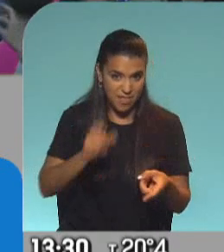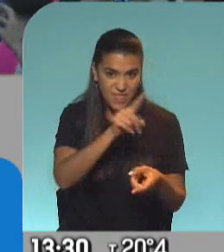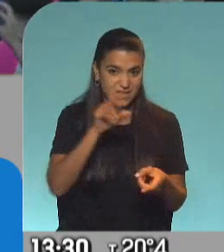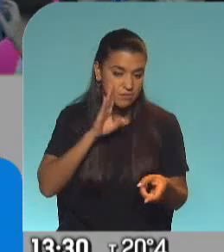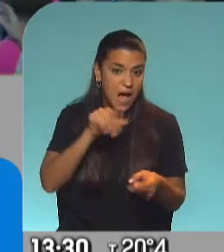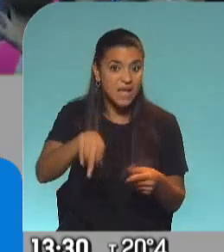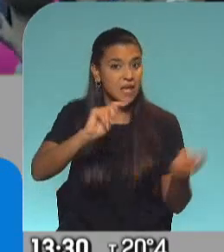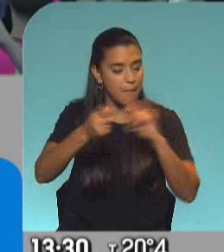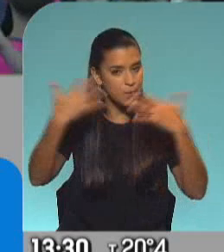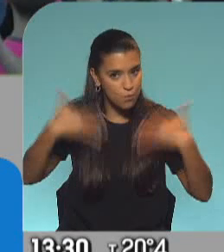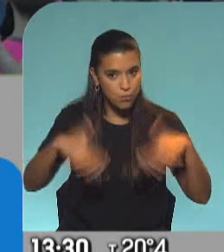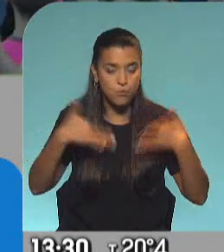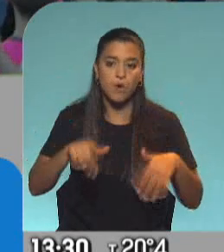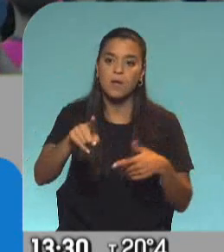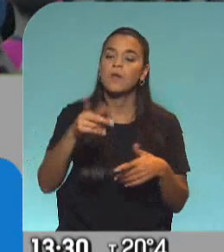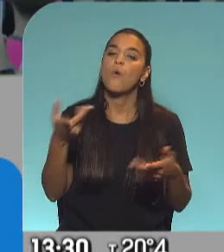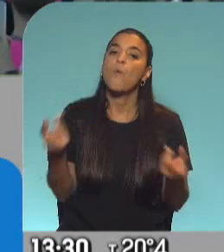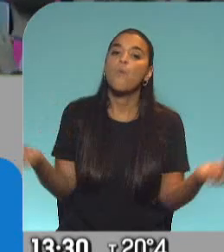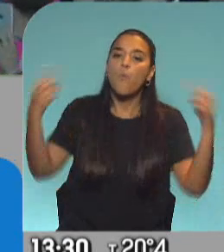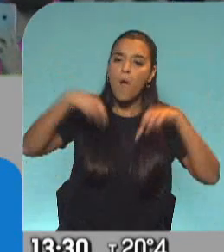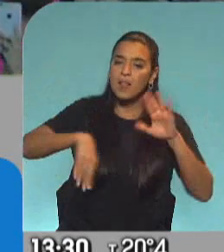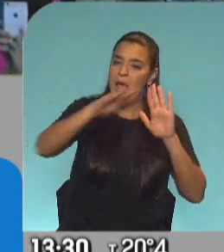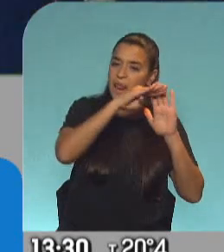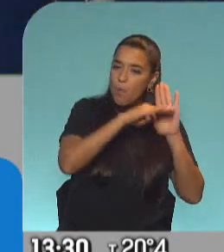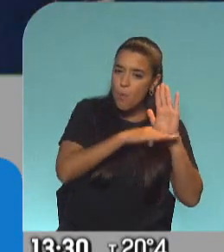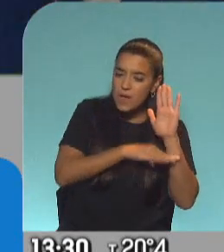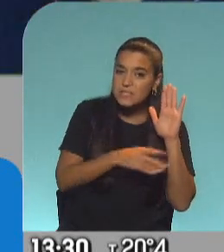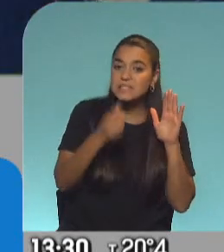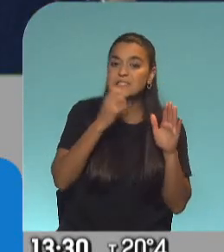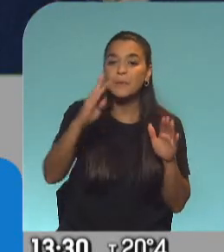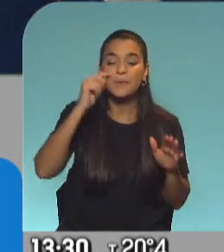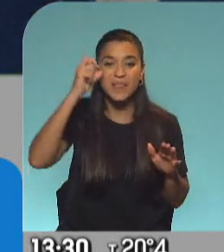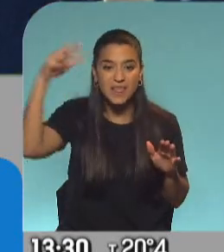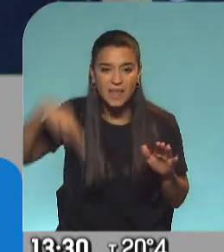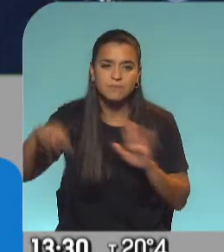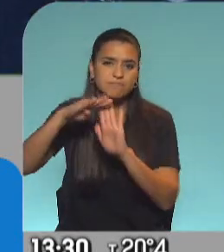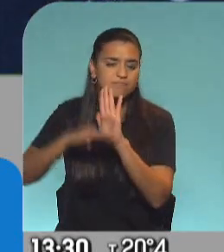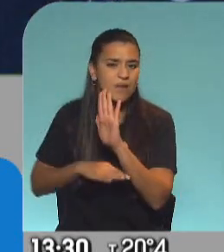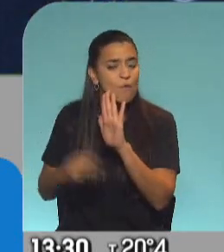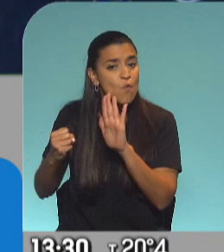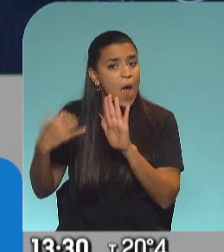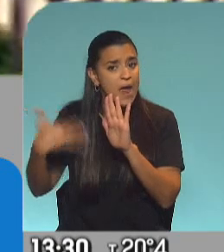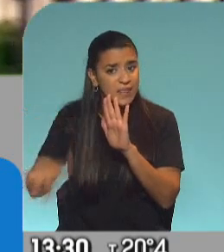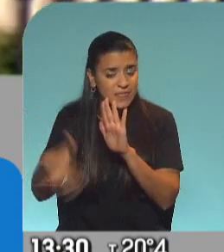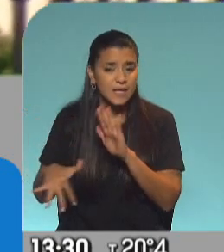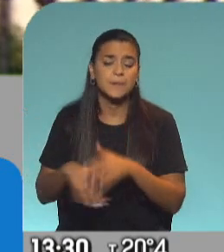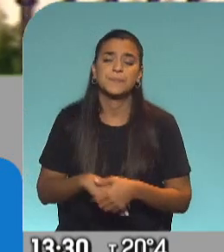cambio dramático, una vuelta a la regulación. Si gana Biden, con un proceso de desregulación dramática durante